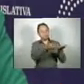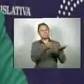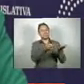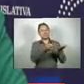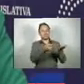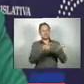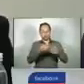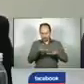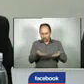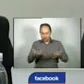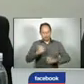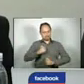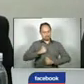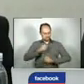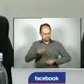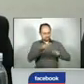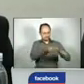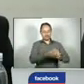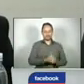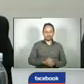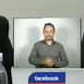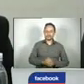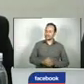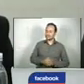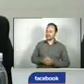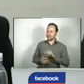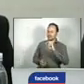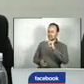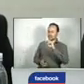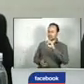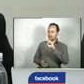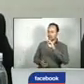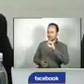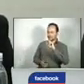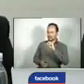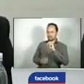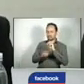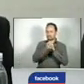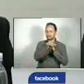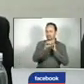militar. Norman Quijano es cercano a Paolo Luers.